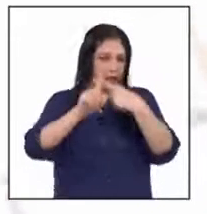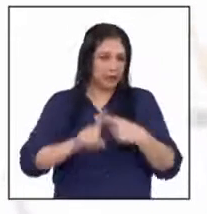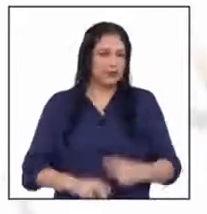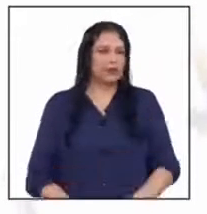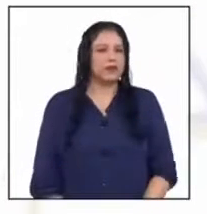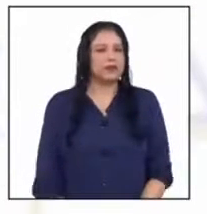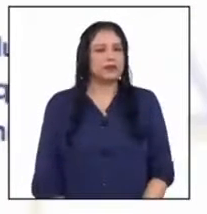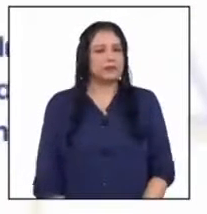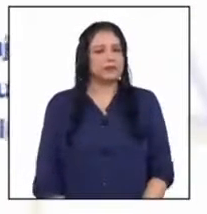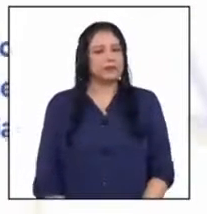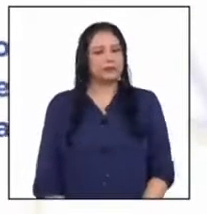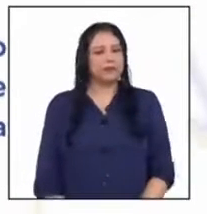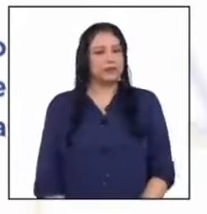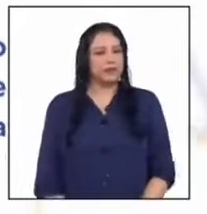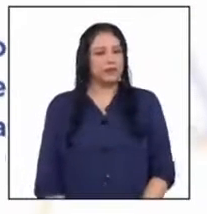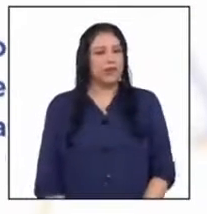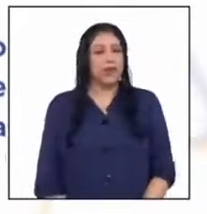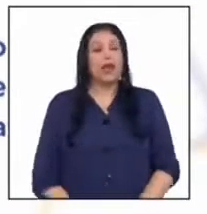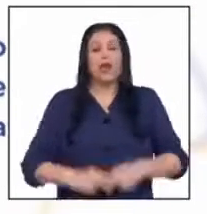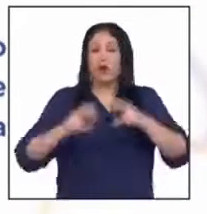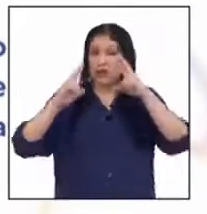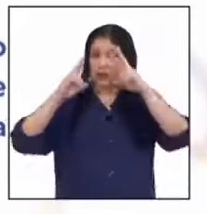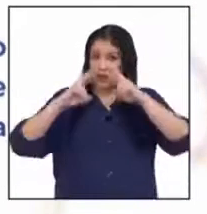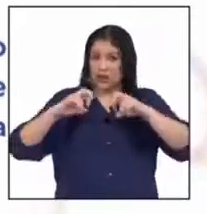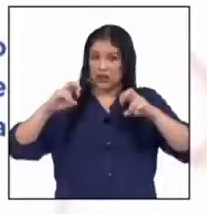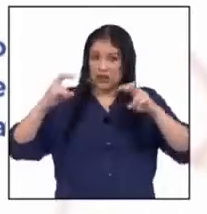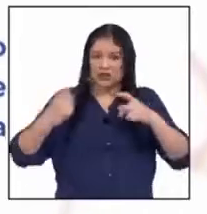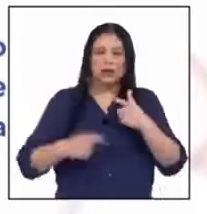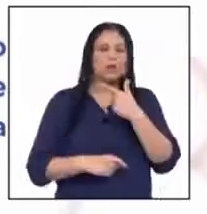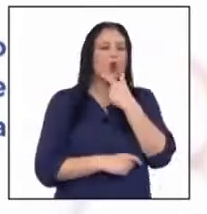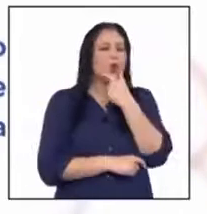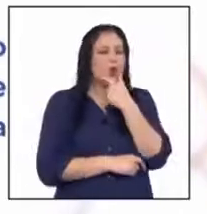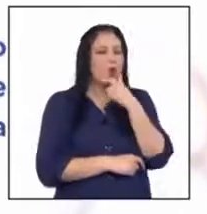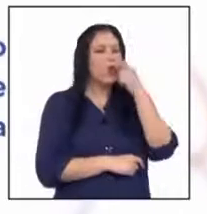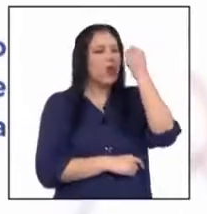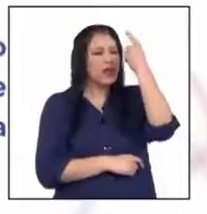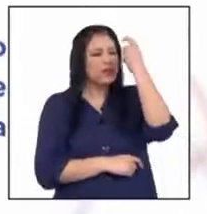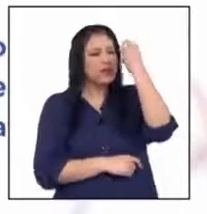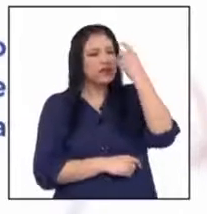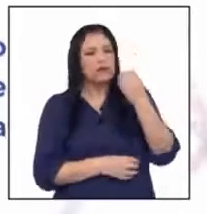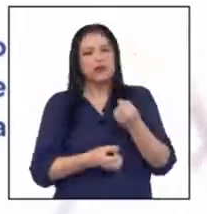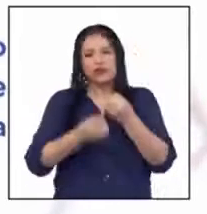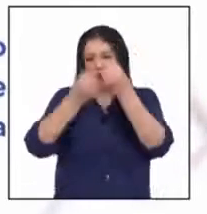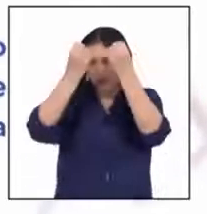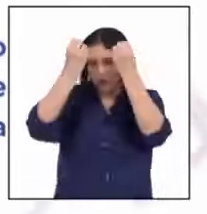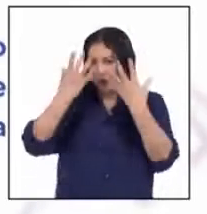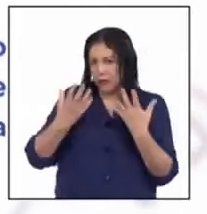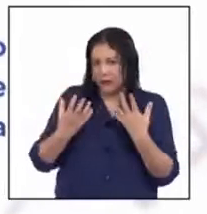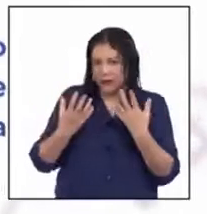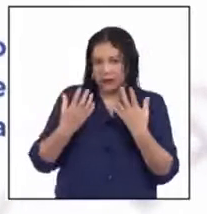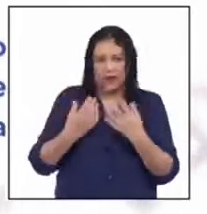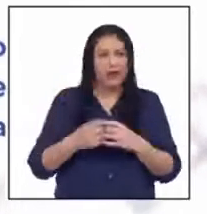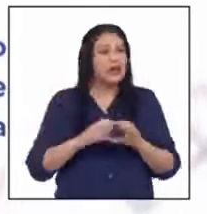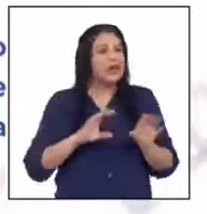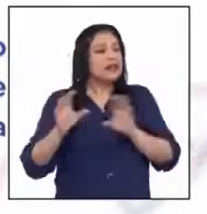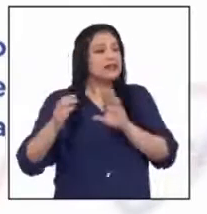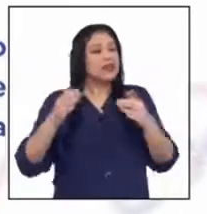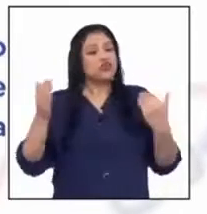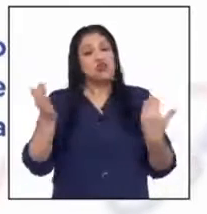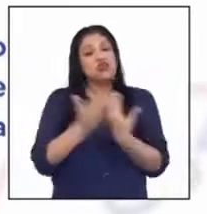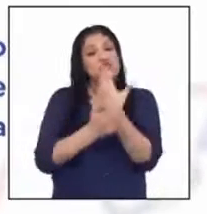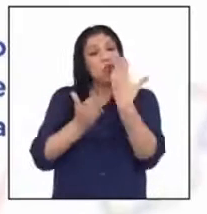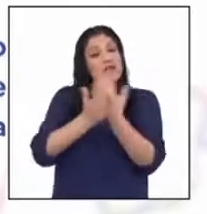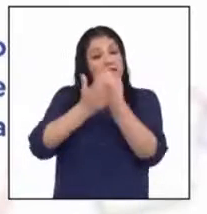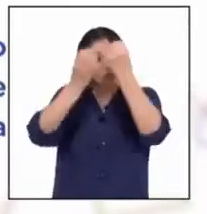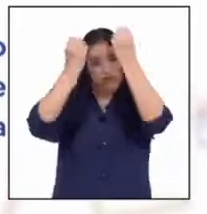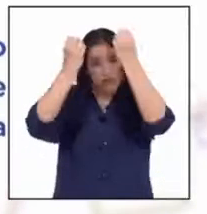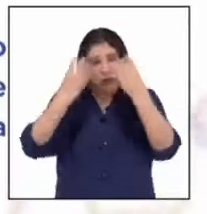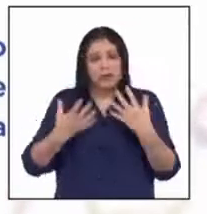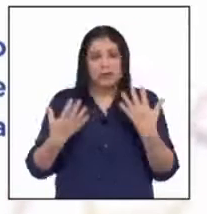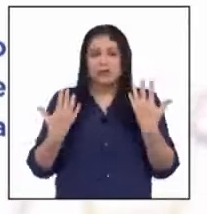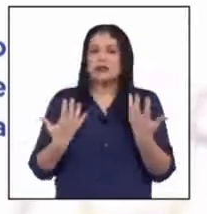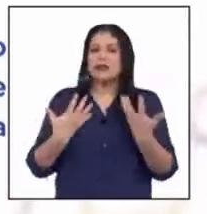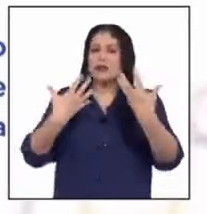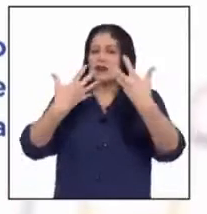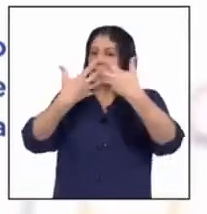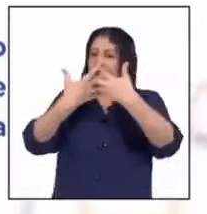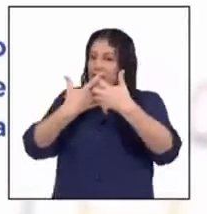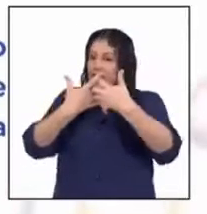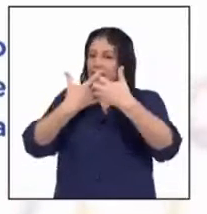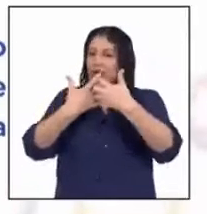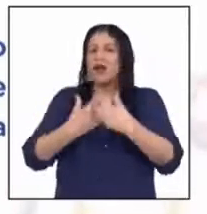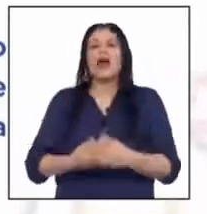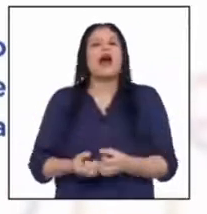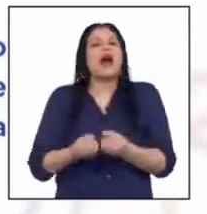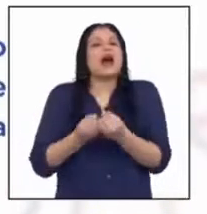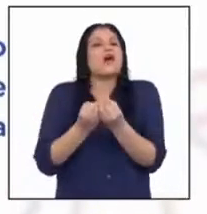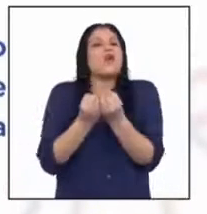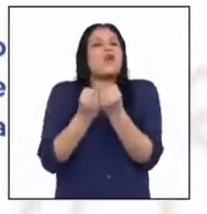acumuladas. A partir del análisis e interpretación de los datos iniciales, se produjo nueva información relacionada a las